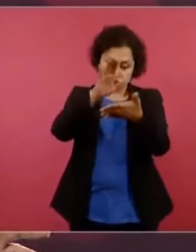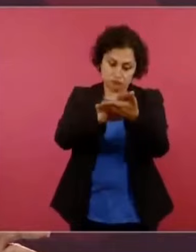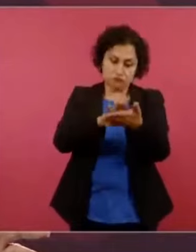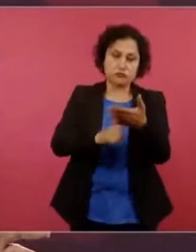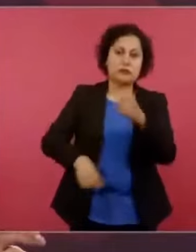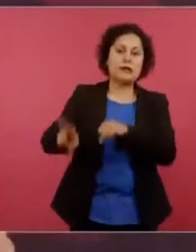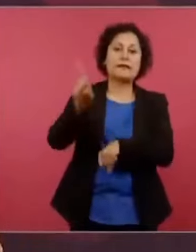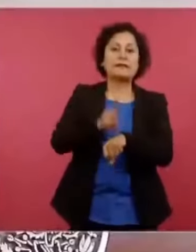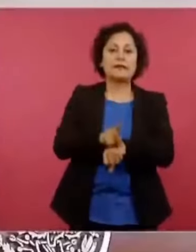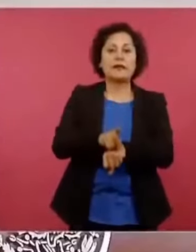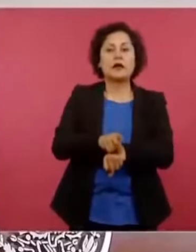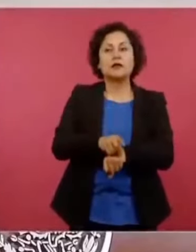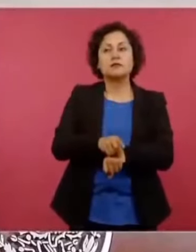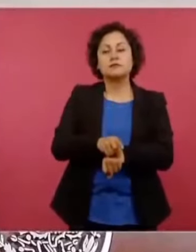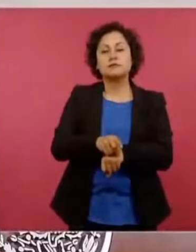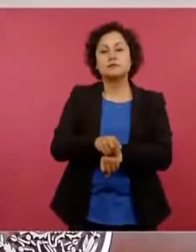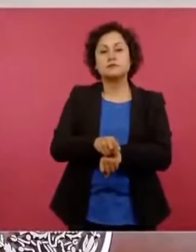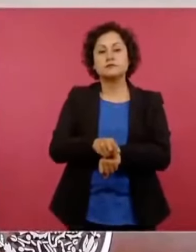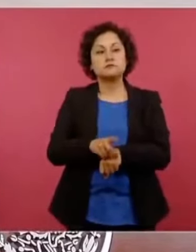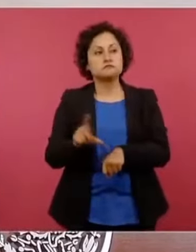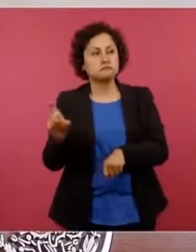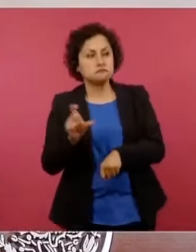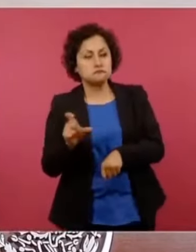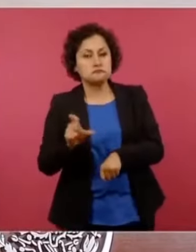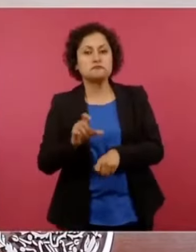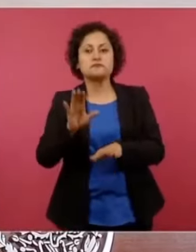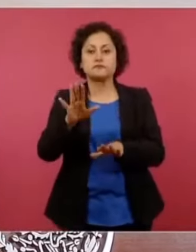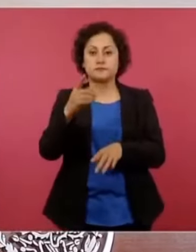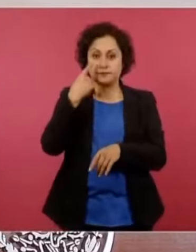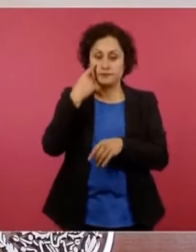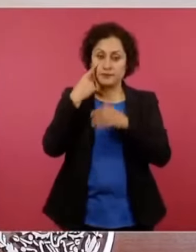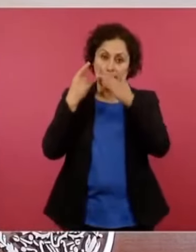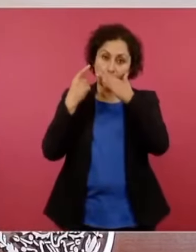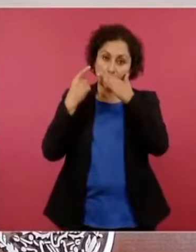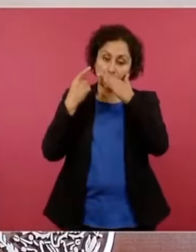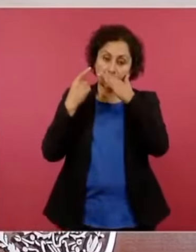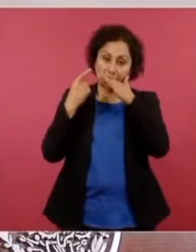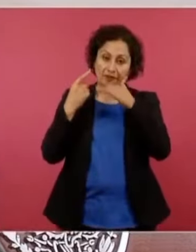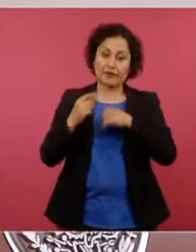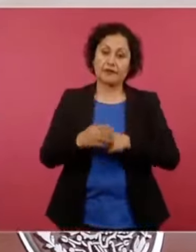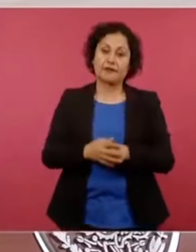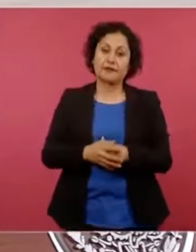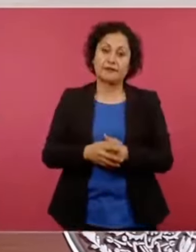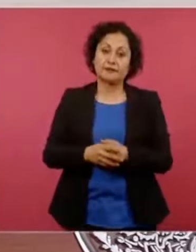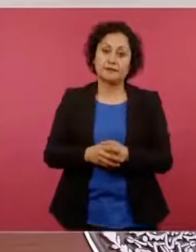va a ser eso? Voy a estar el